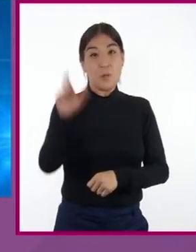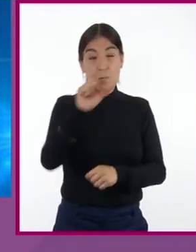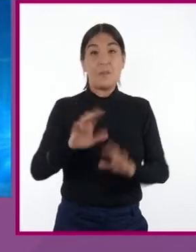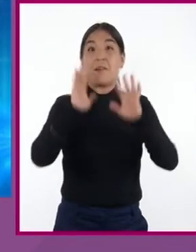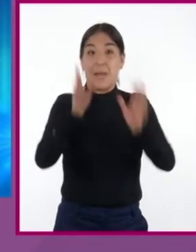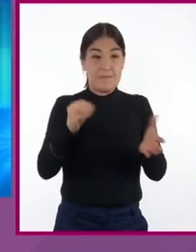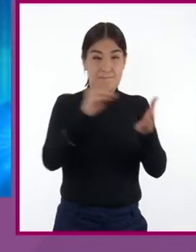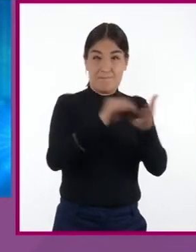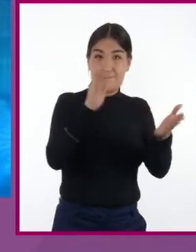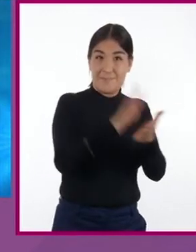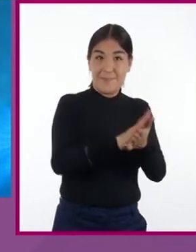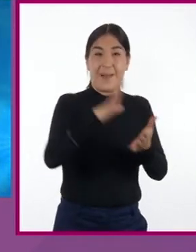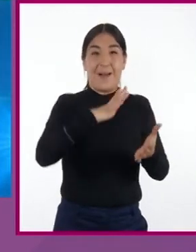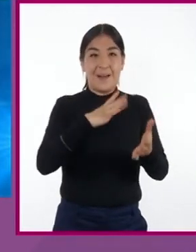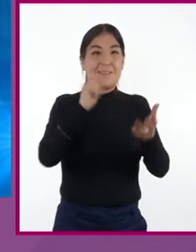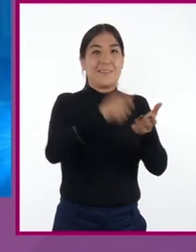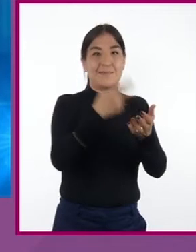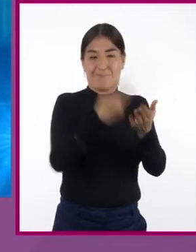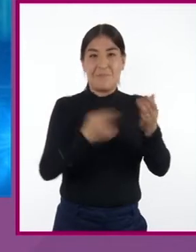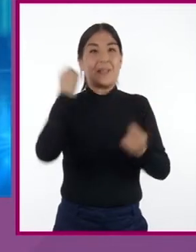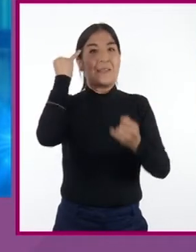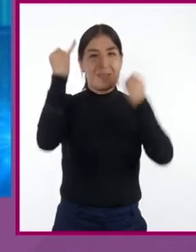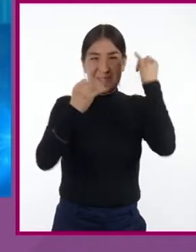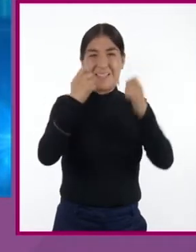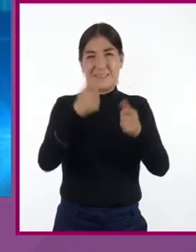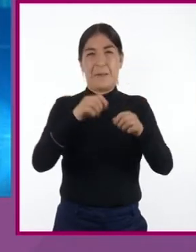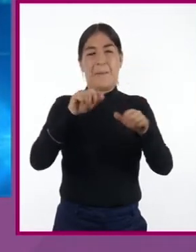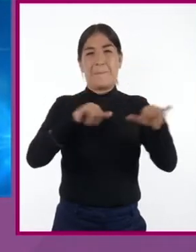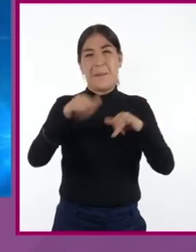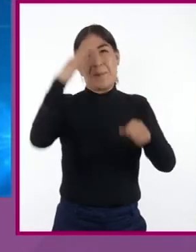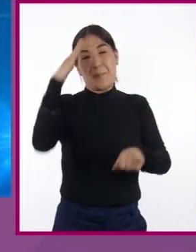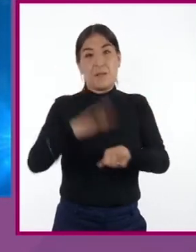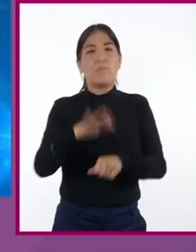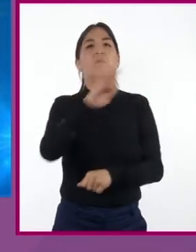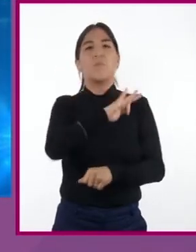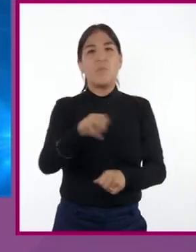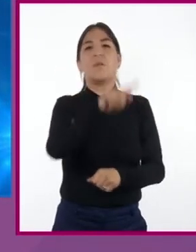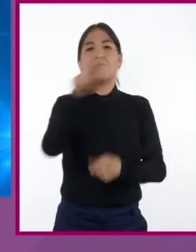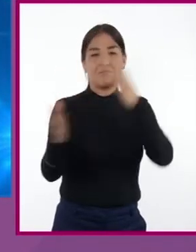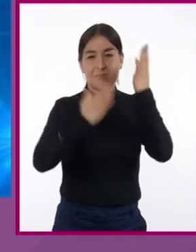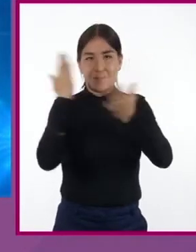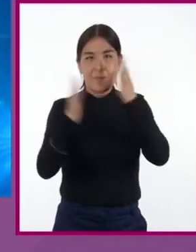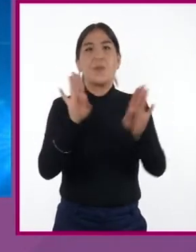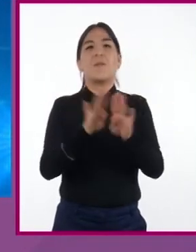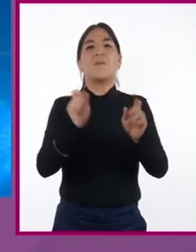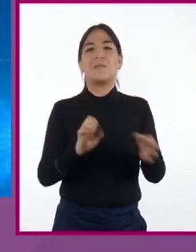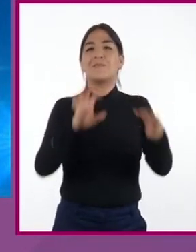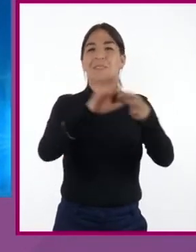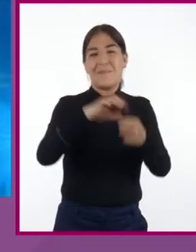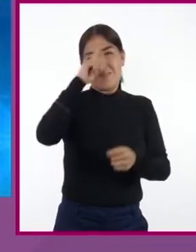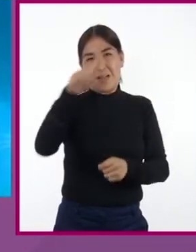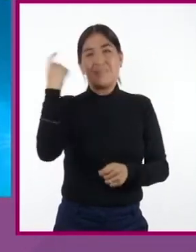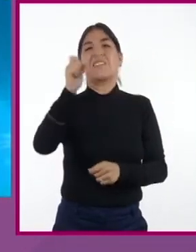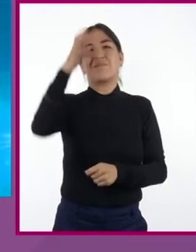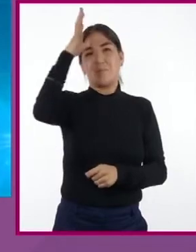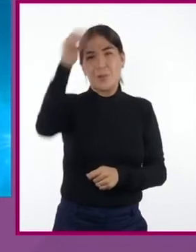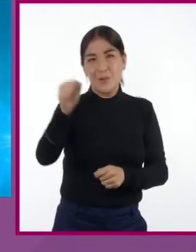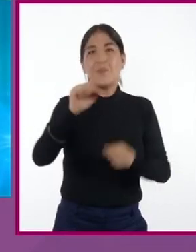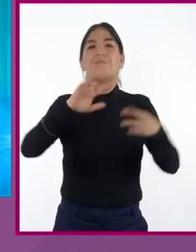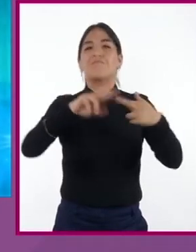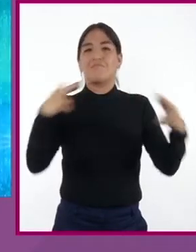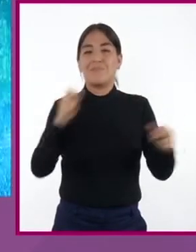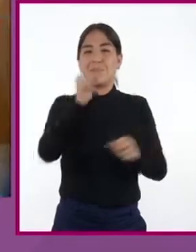se han plasmado visualmente las ideas en el mapa mental, se podrán estudiar y retener con mayor facilidad los conceptos y las